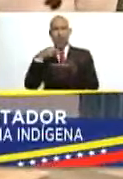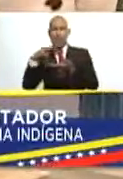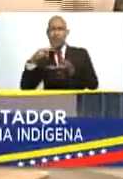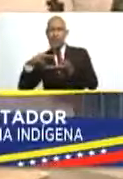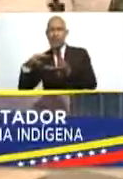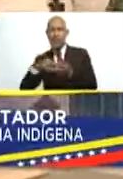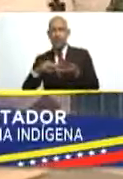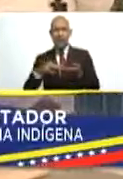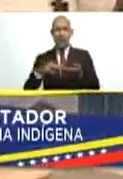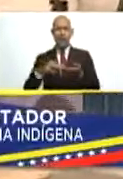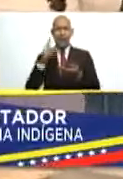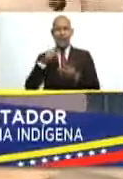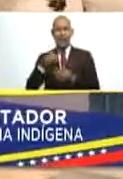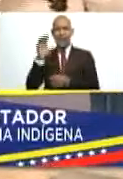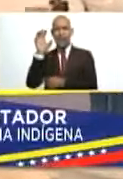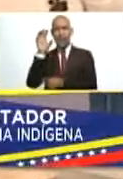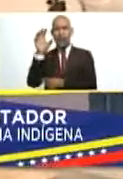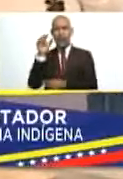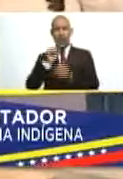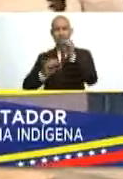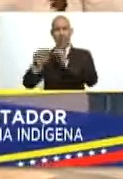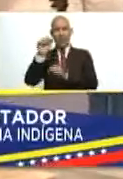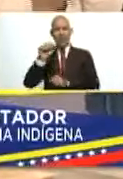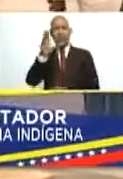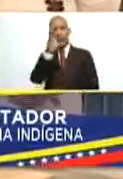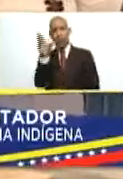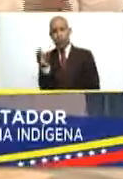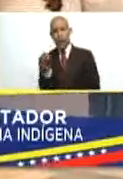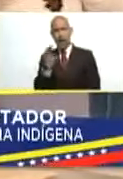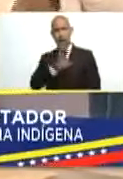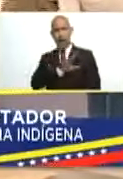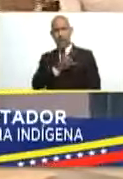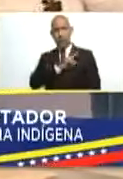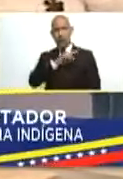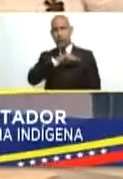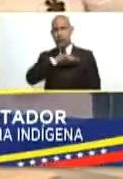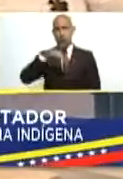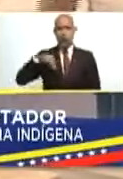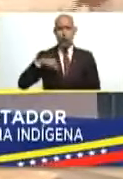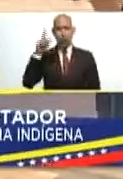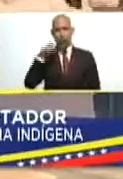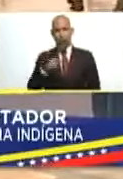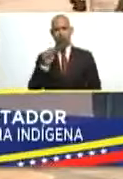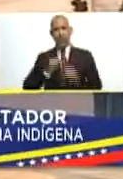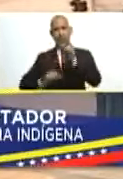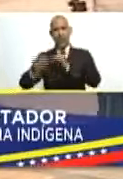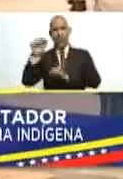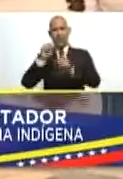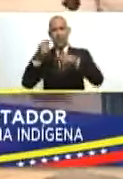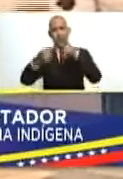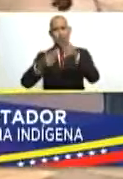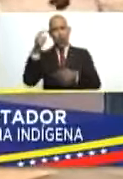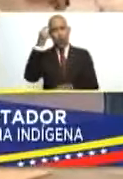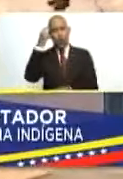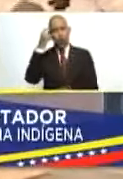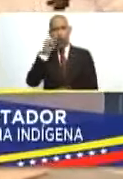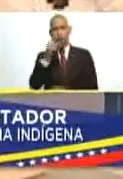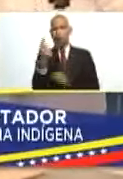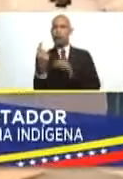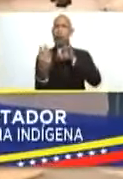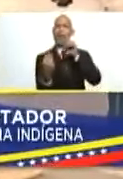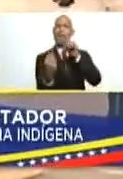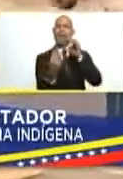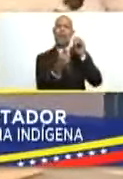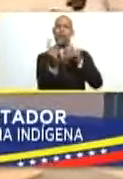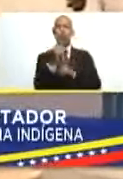patriotismo, de que ese territorio es nuestro y lo defendemos con ese día a día. No solamente se queda en el discurso, es que en el día a